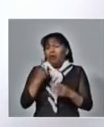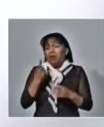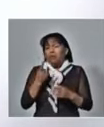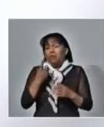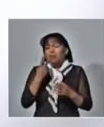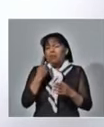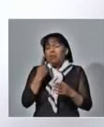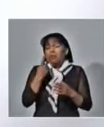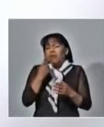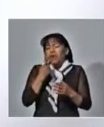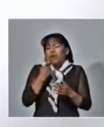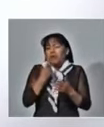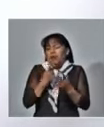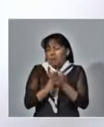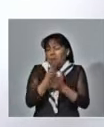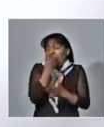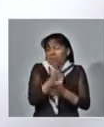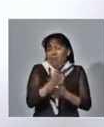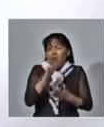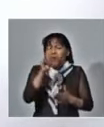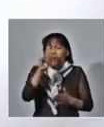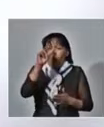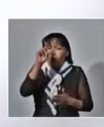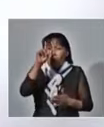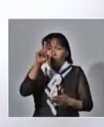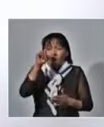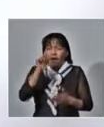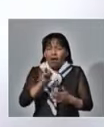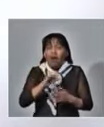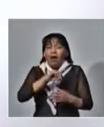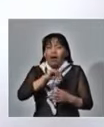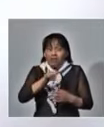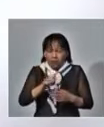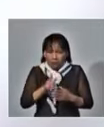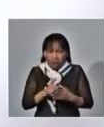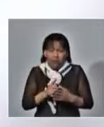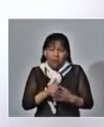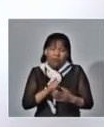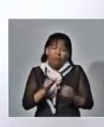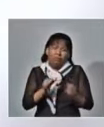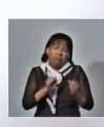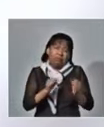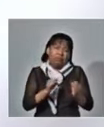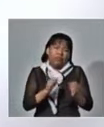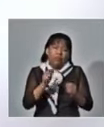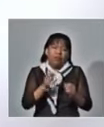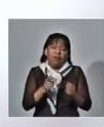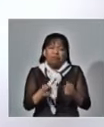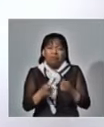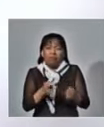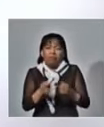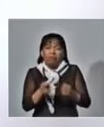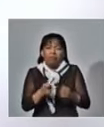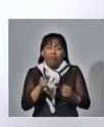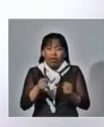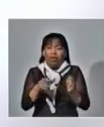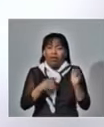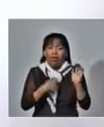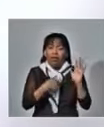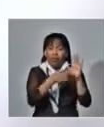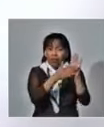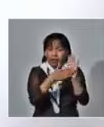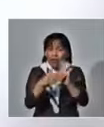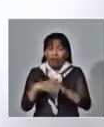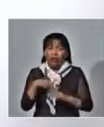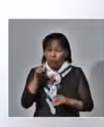premio de la UDLA, y después le saca poderes para actos de dominio para tenerlos controlados. Aquí tengo las pruebas de todo eso. Tú